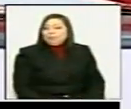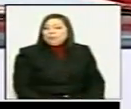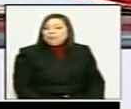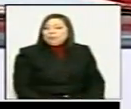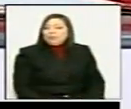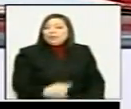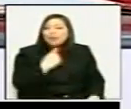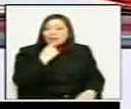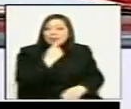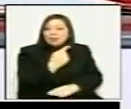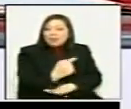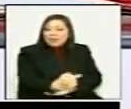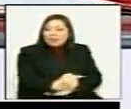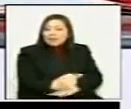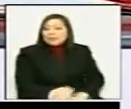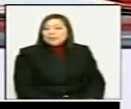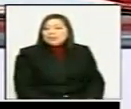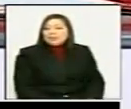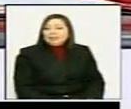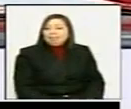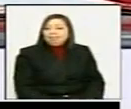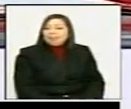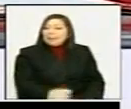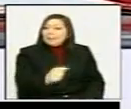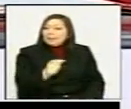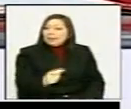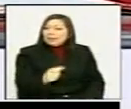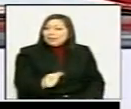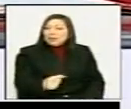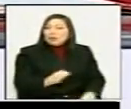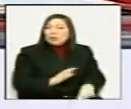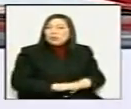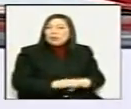supuestas denuncias o expresiones del señor Barata.